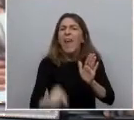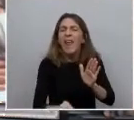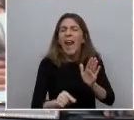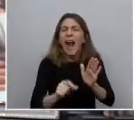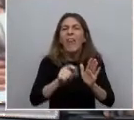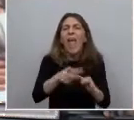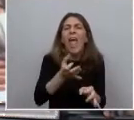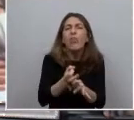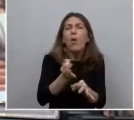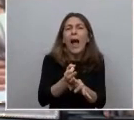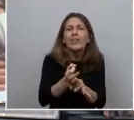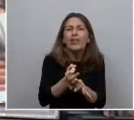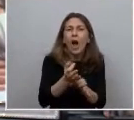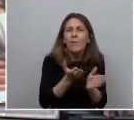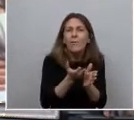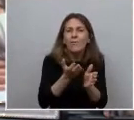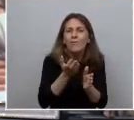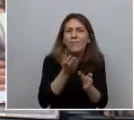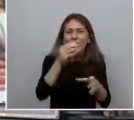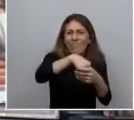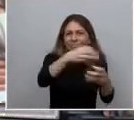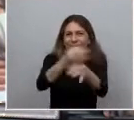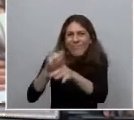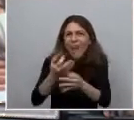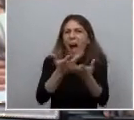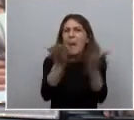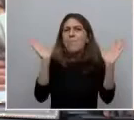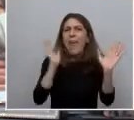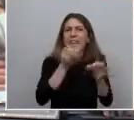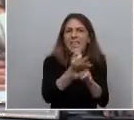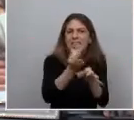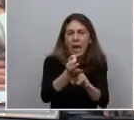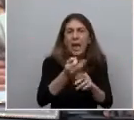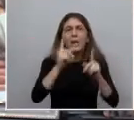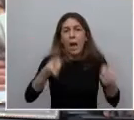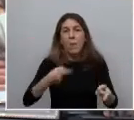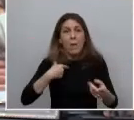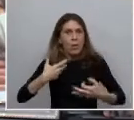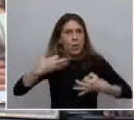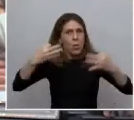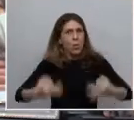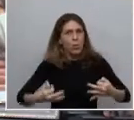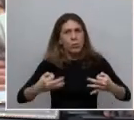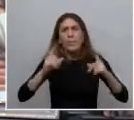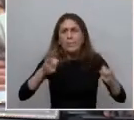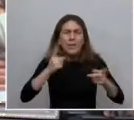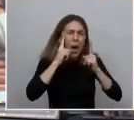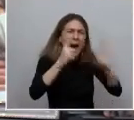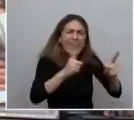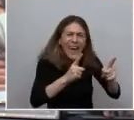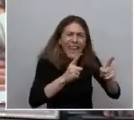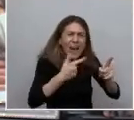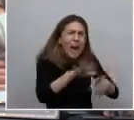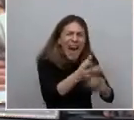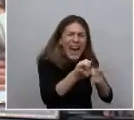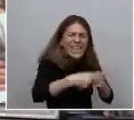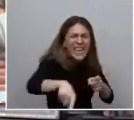Ambiental. Para que esta transición sea justa y comience por los últimos para llegar a